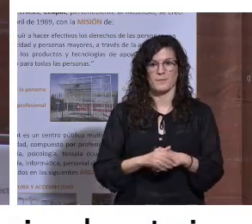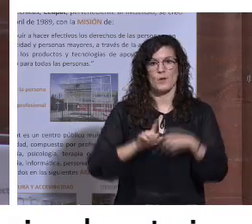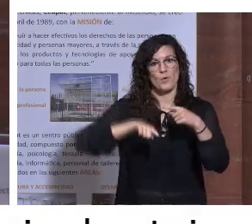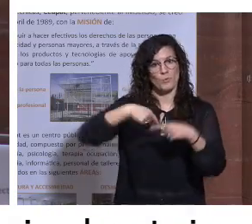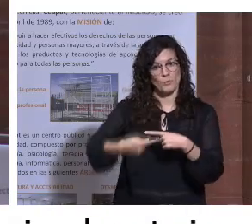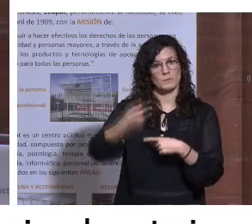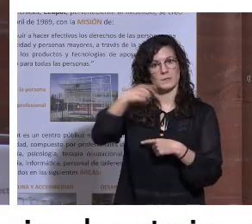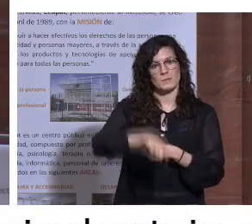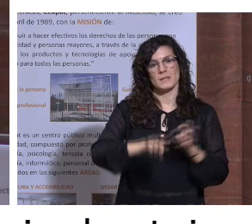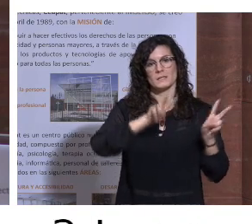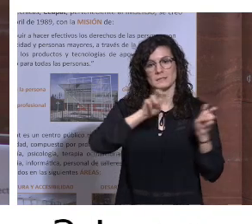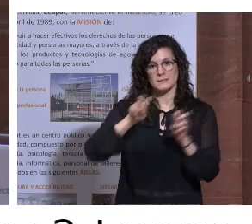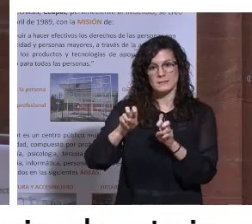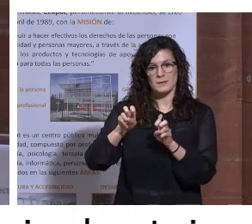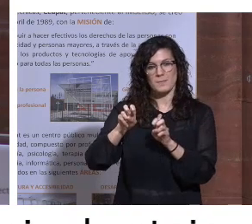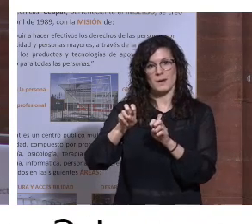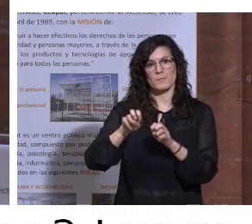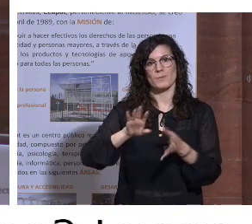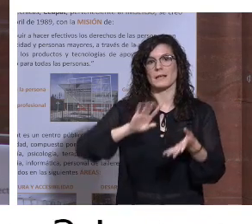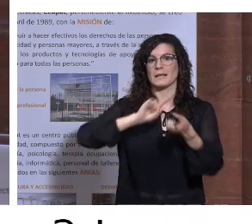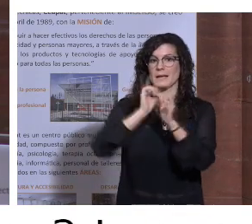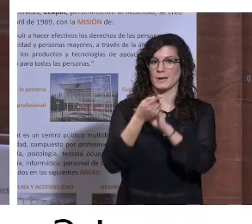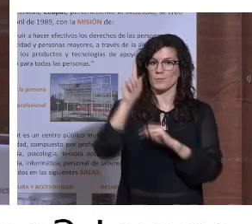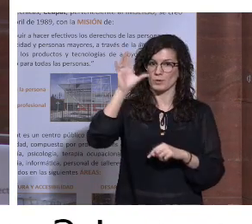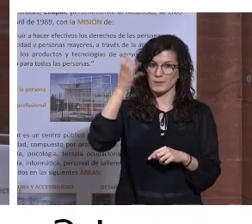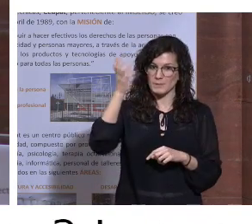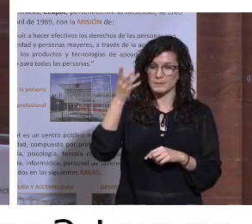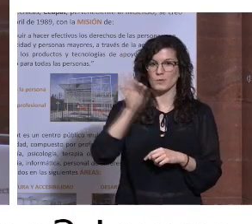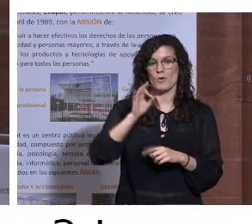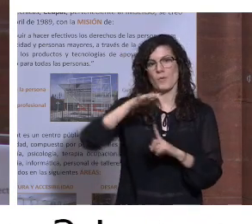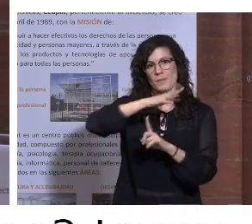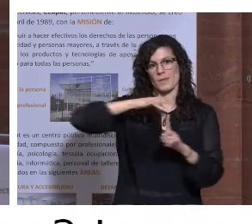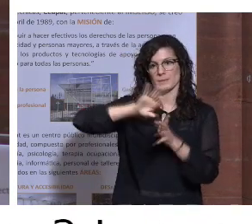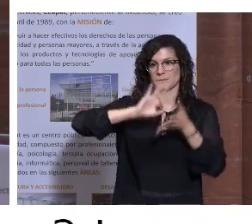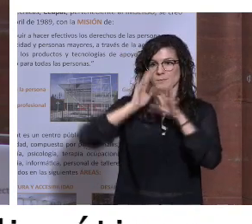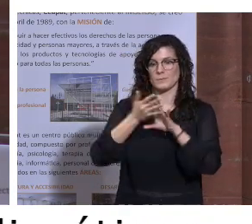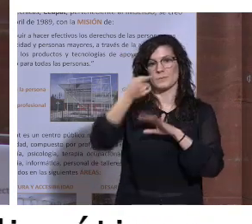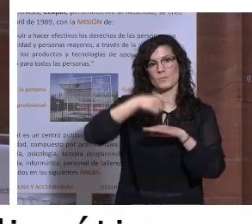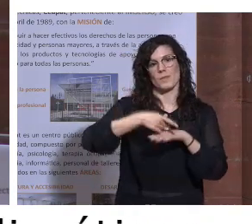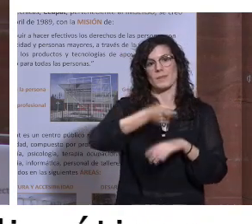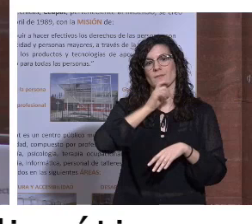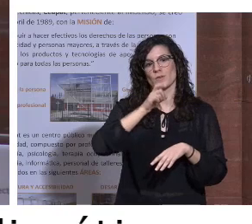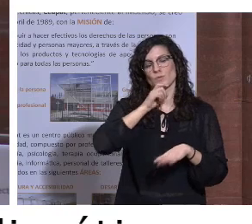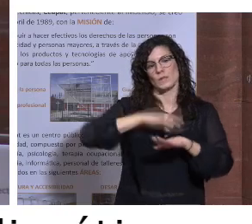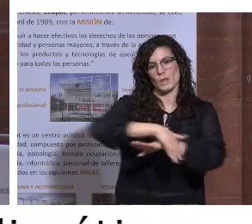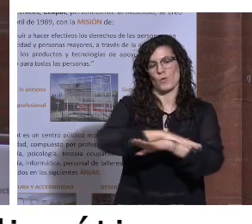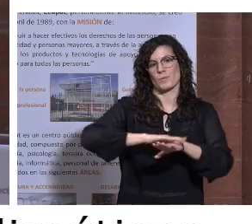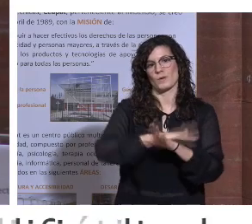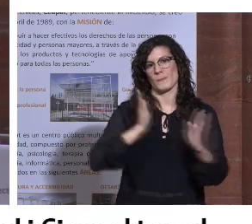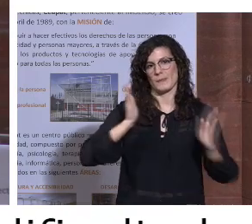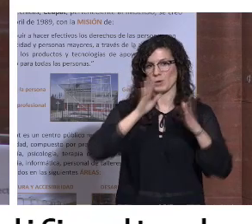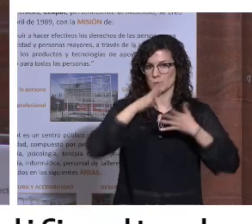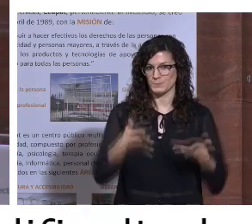el tema de los cambios climáticos, los cambios medioambientales y la dificultad de la gobernanza en los momentos actuales. Pero a mí me